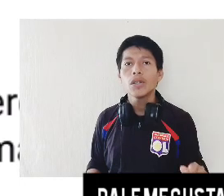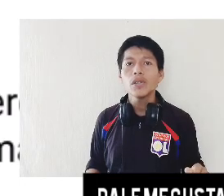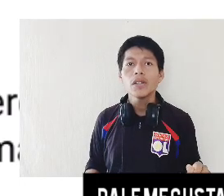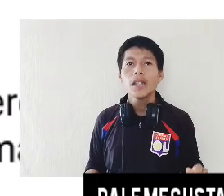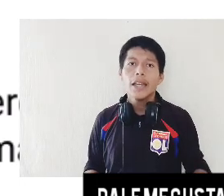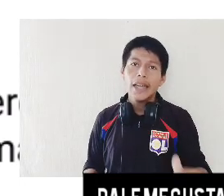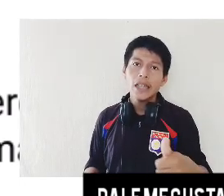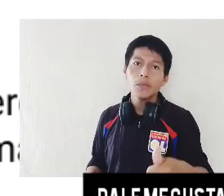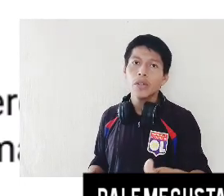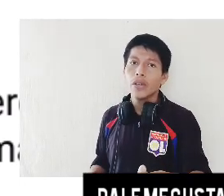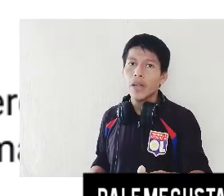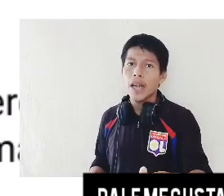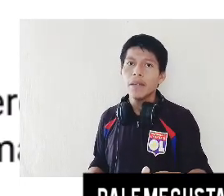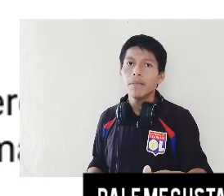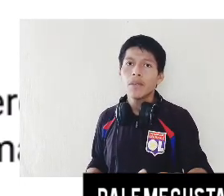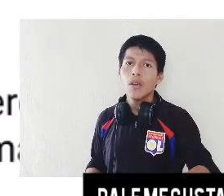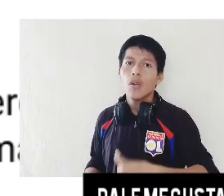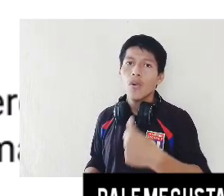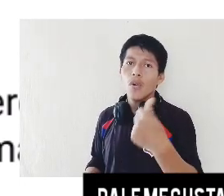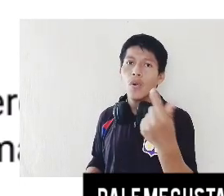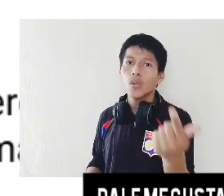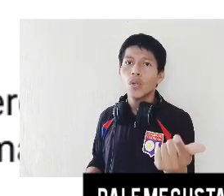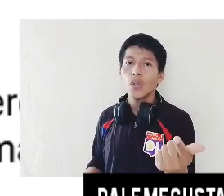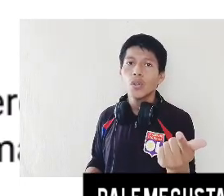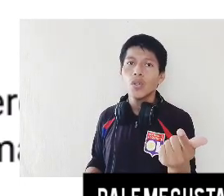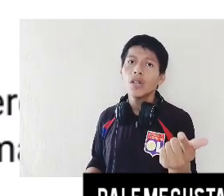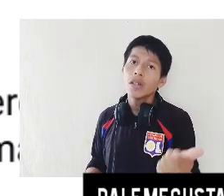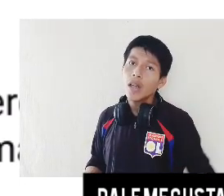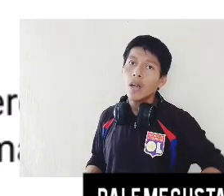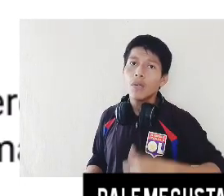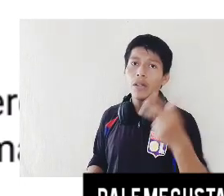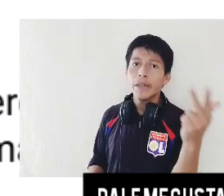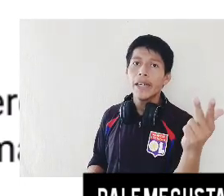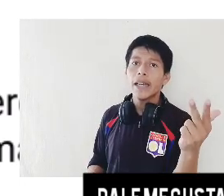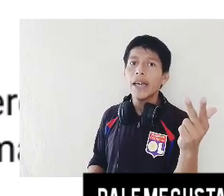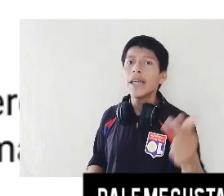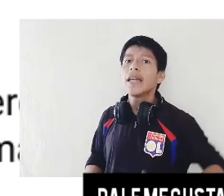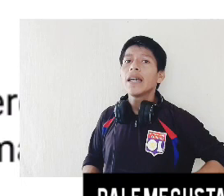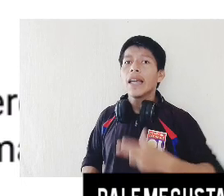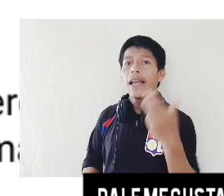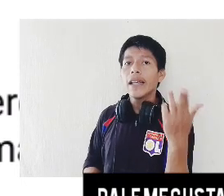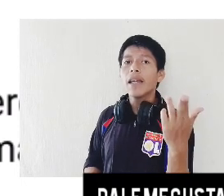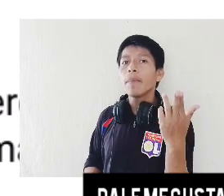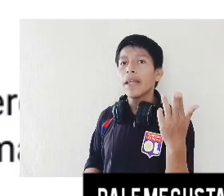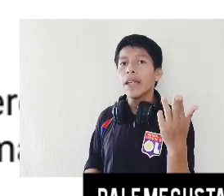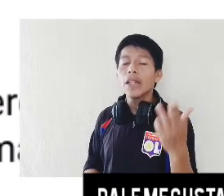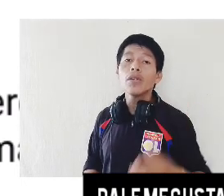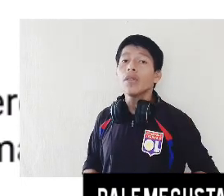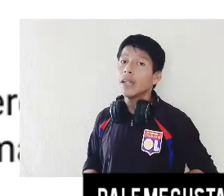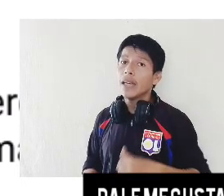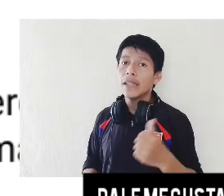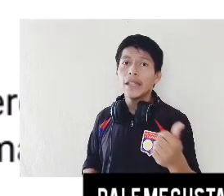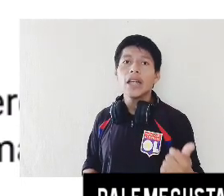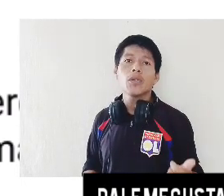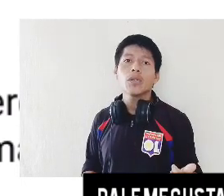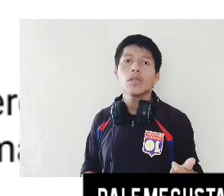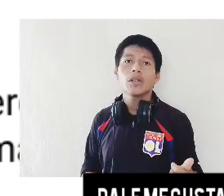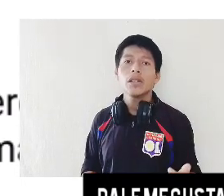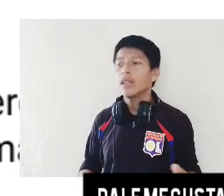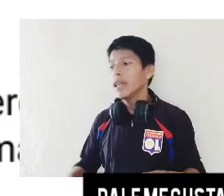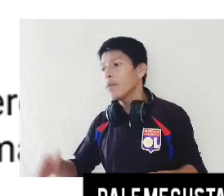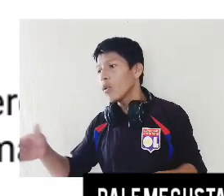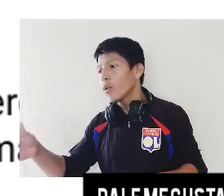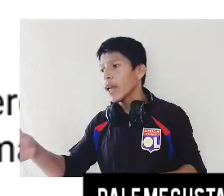estos hechos es Murillo Karam, Osorio Chong, Luis Videgaray, Enrique Peña Nieto, y de ahí siguen